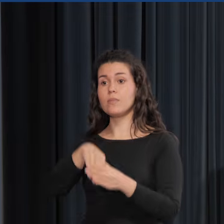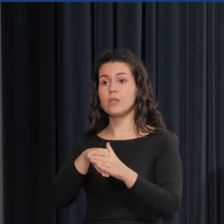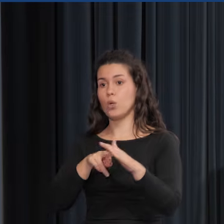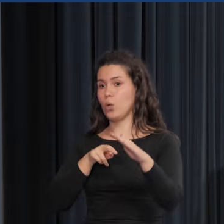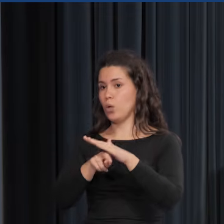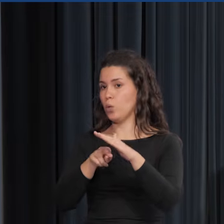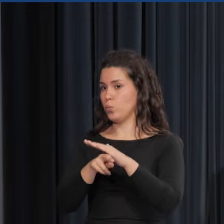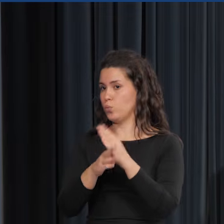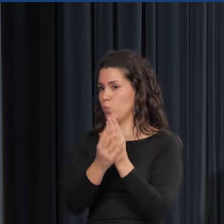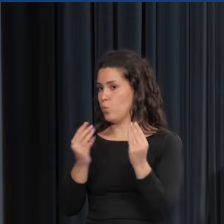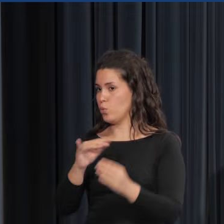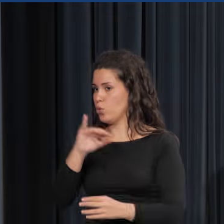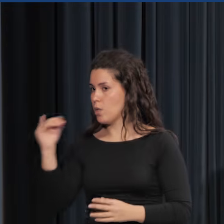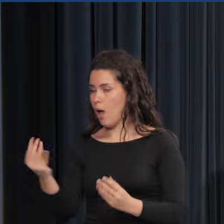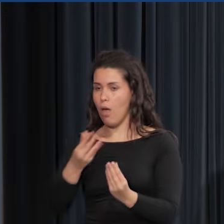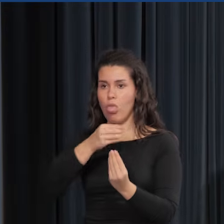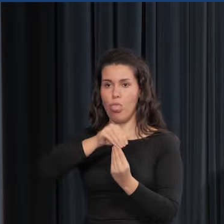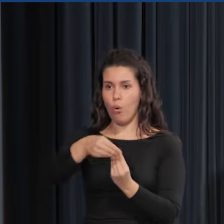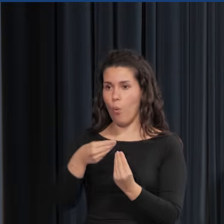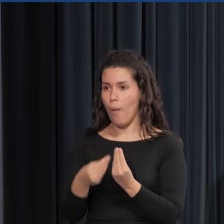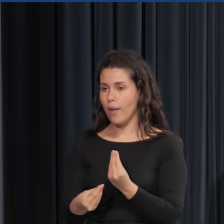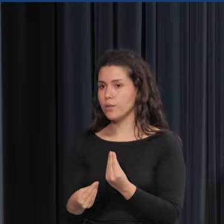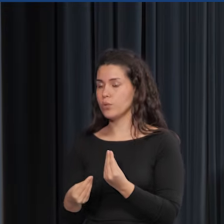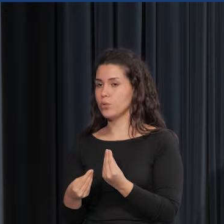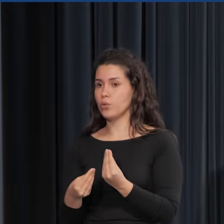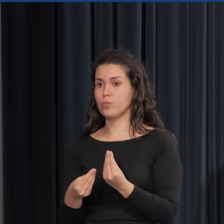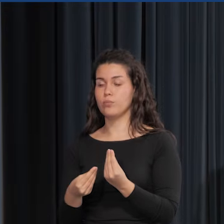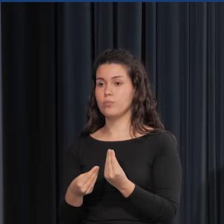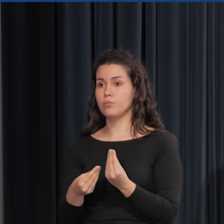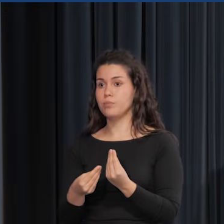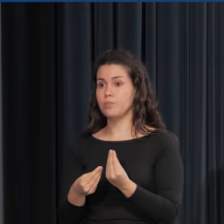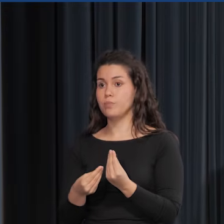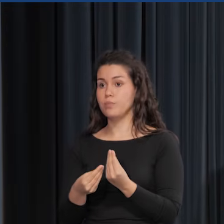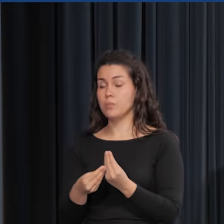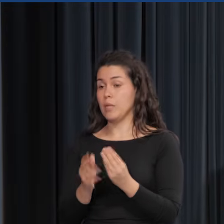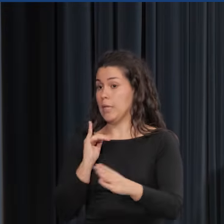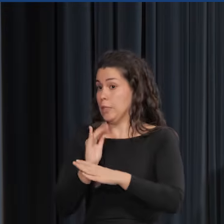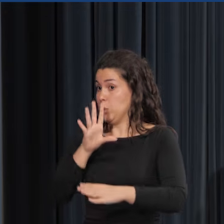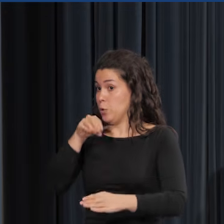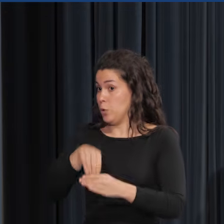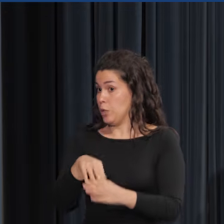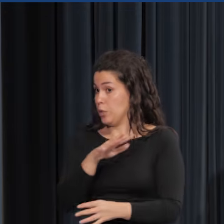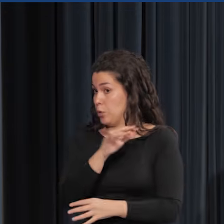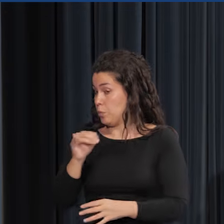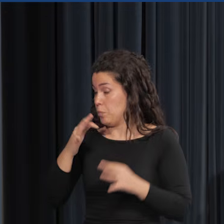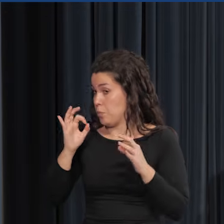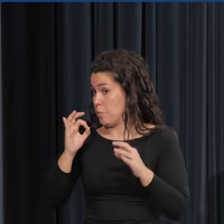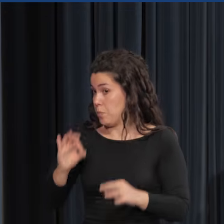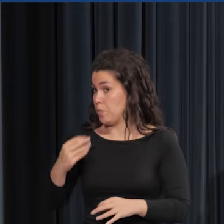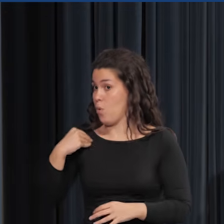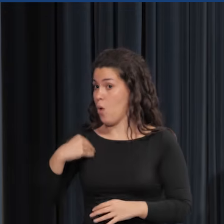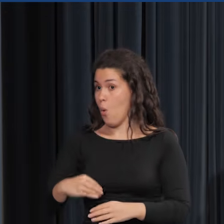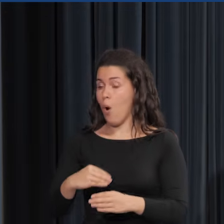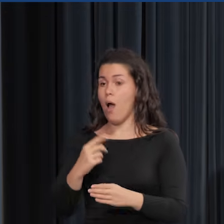recursos, manuales, documentos, totalmente también, como en el instituto, totalmente descargables, totalmente